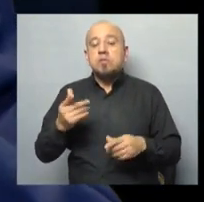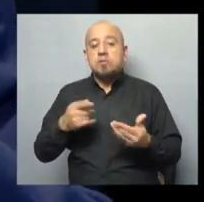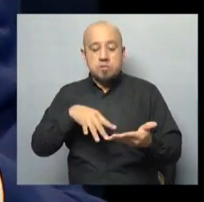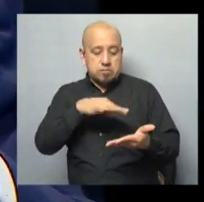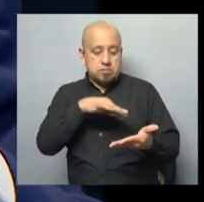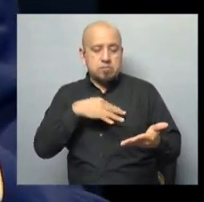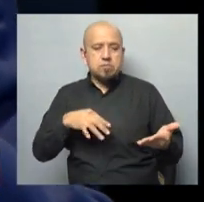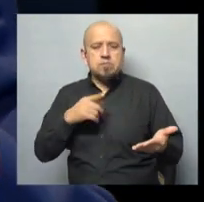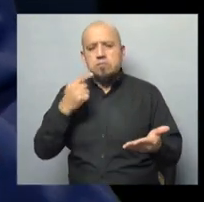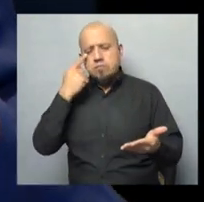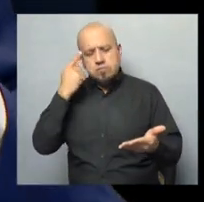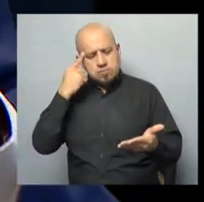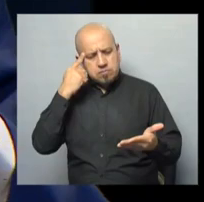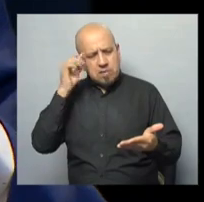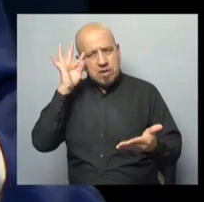creados